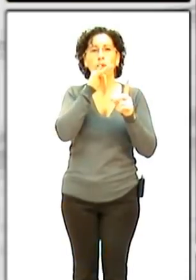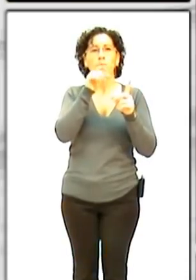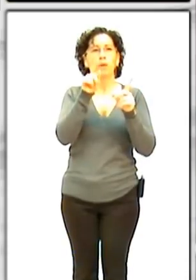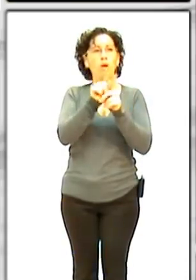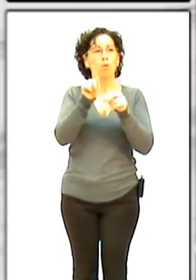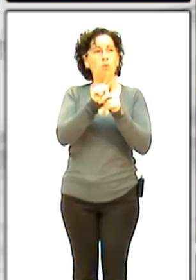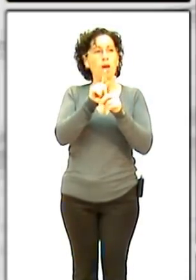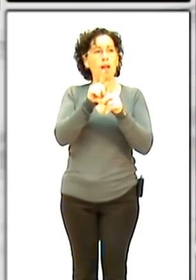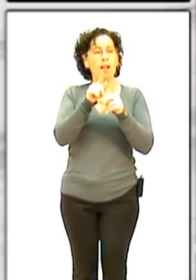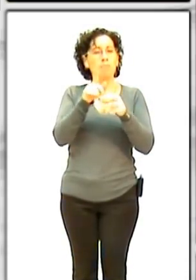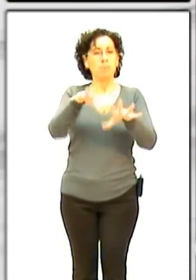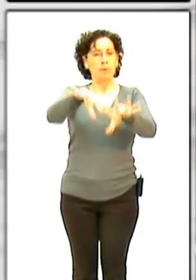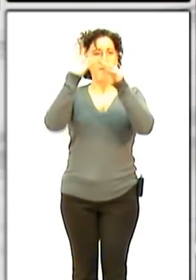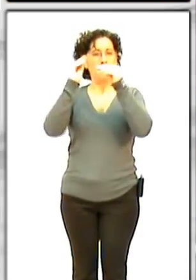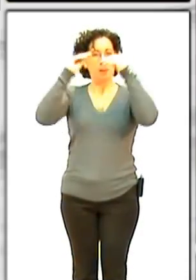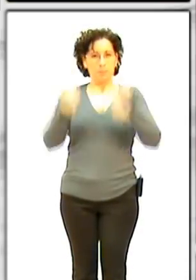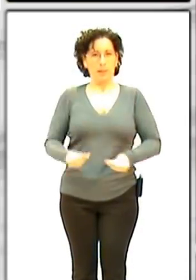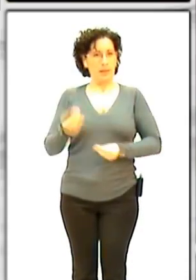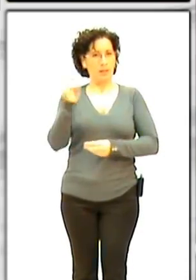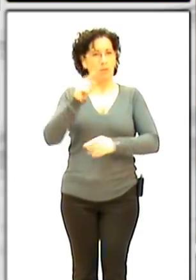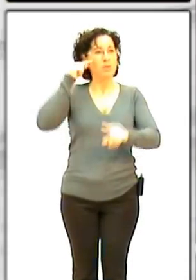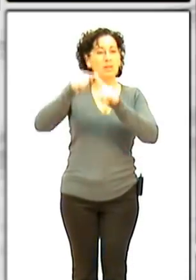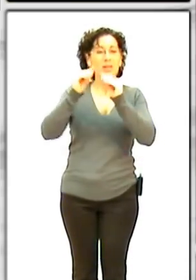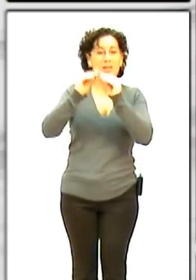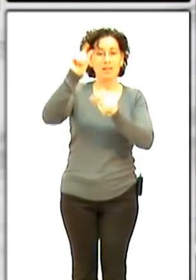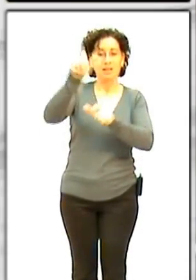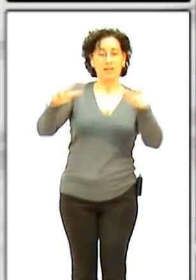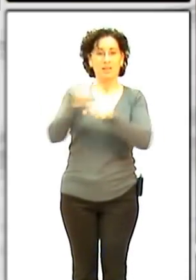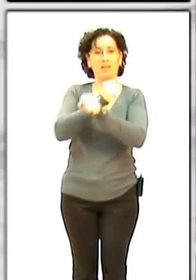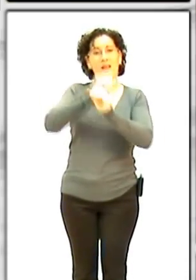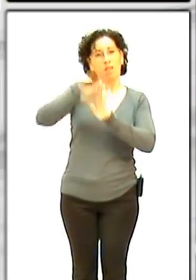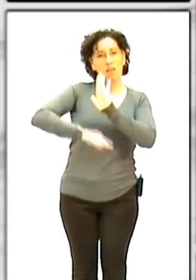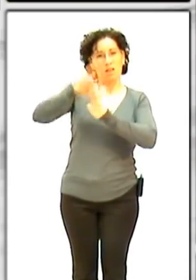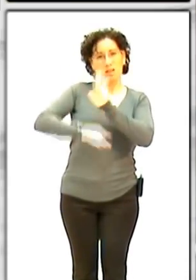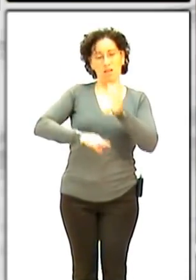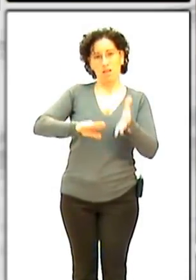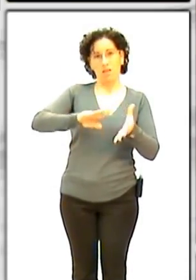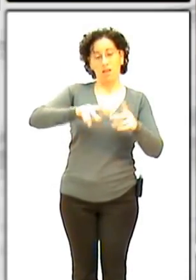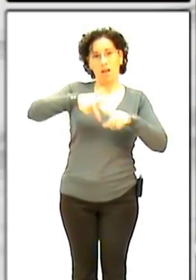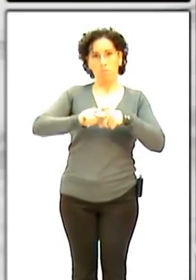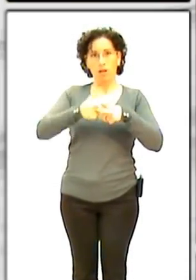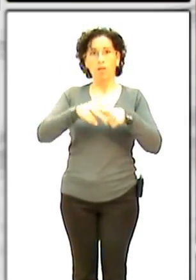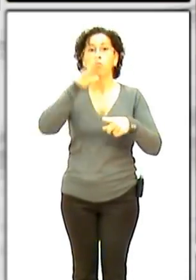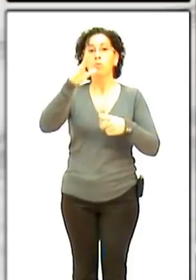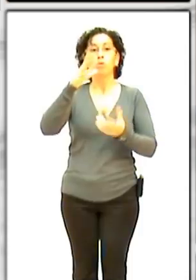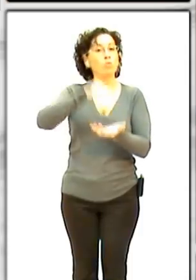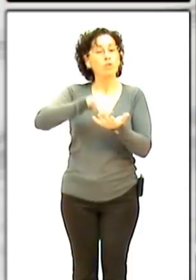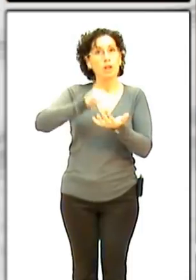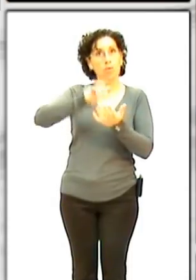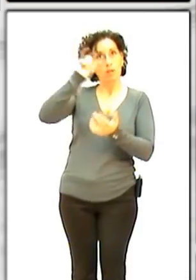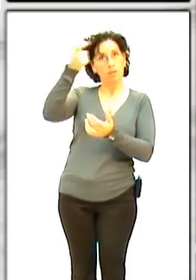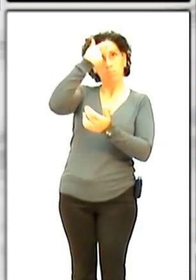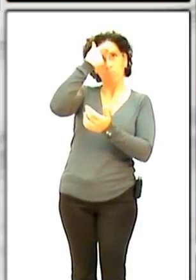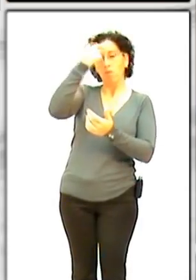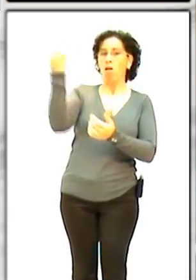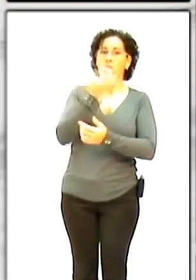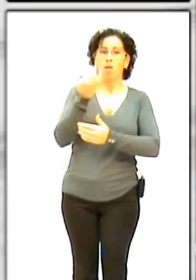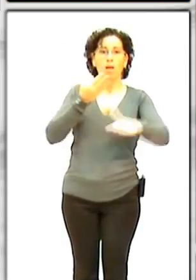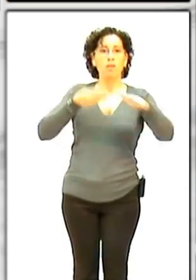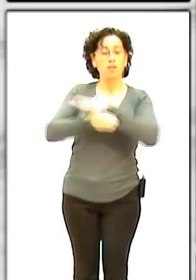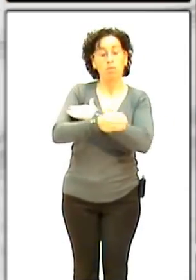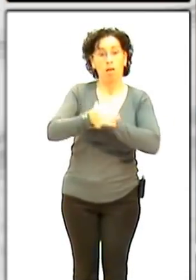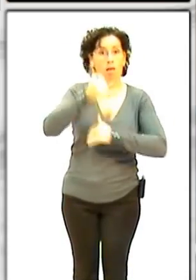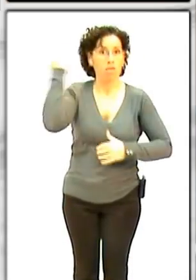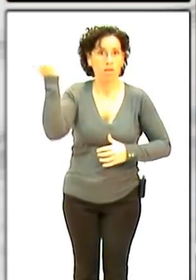denostado, es muy difícil dentro de los desarrolladores de aplicaciones que siempre se piensa en la accesibilidad y bueno, pues